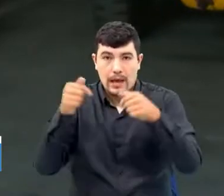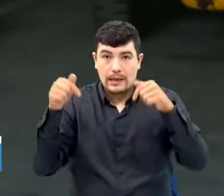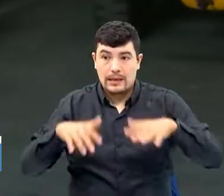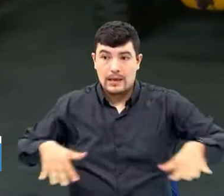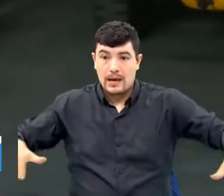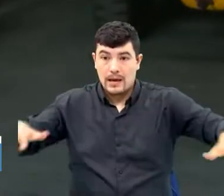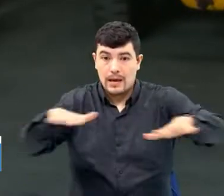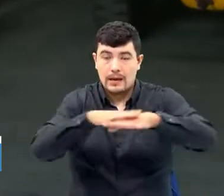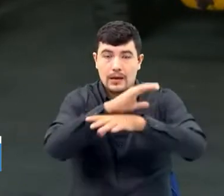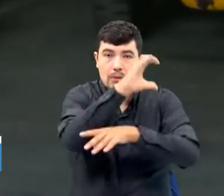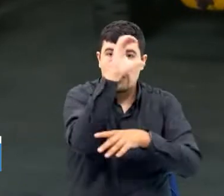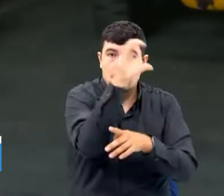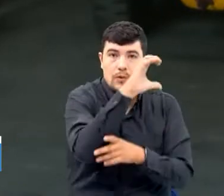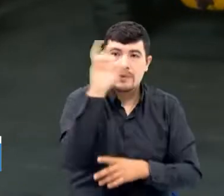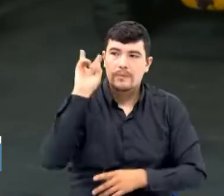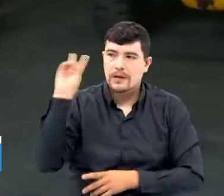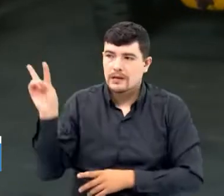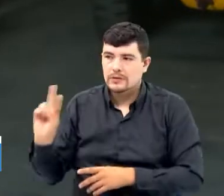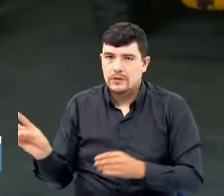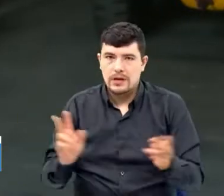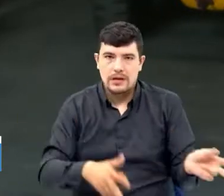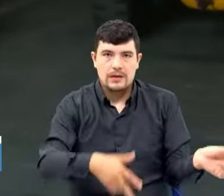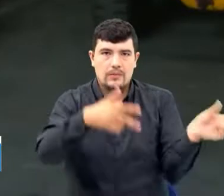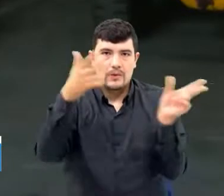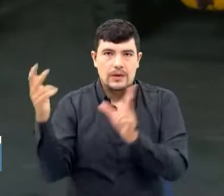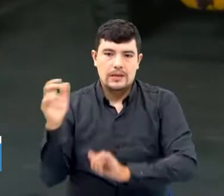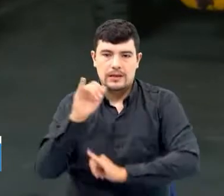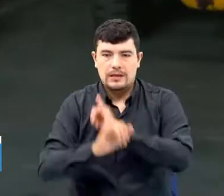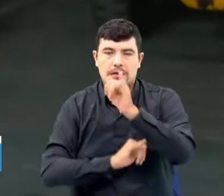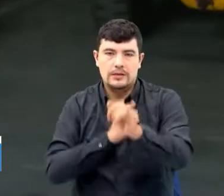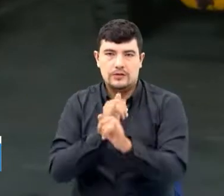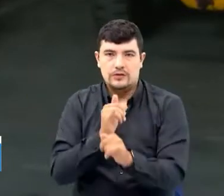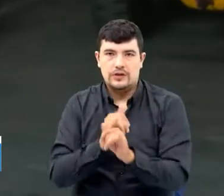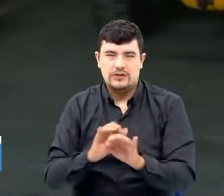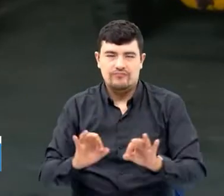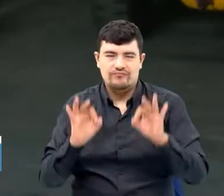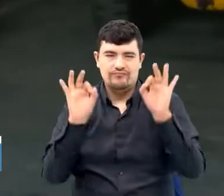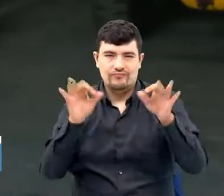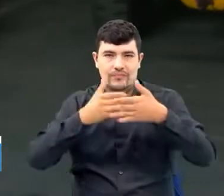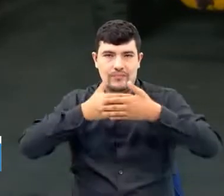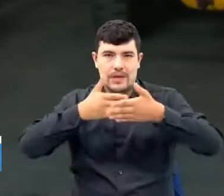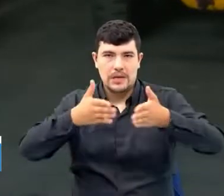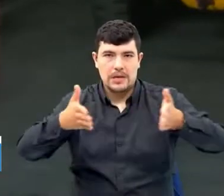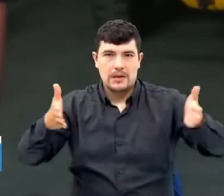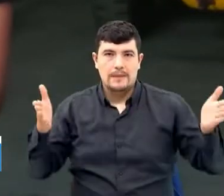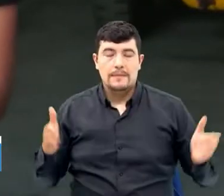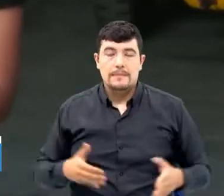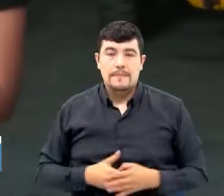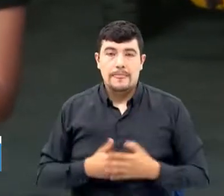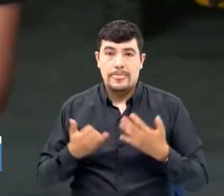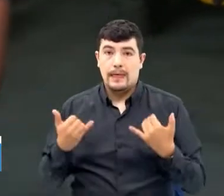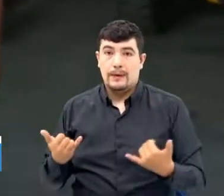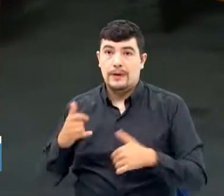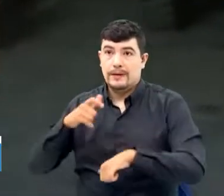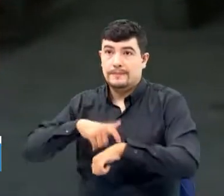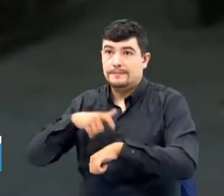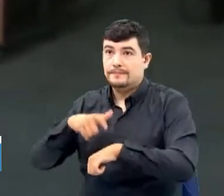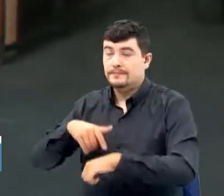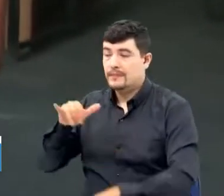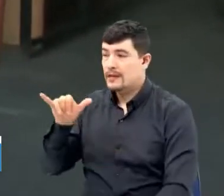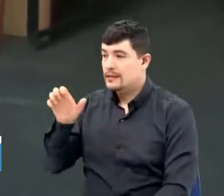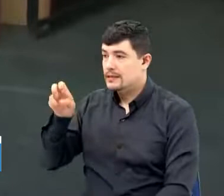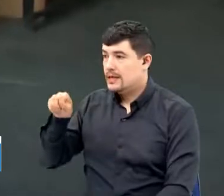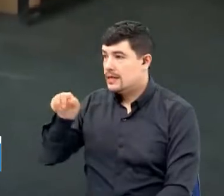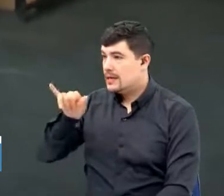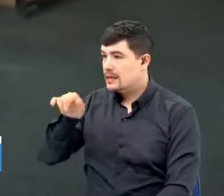como es los puentes internacionales que conectan al norte de Santander con el estado Táchira. Precisamente en este momento nos encontramos con Jenny, quien